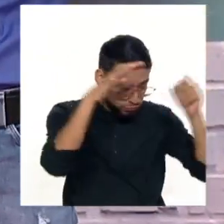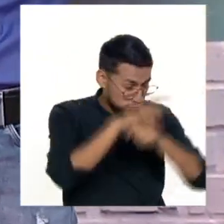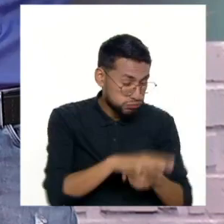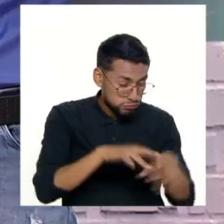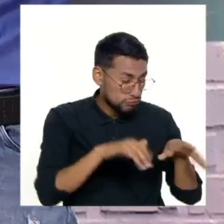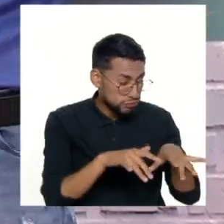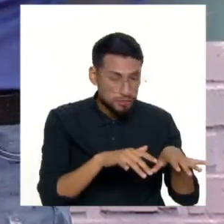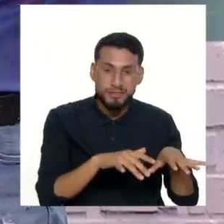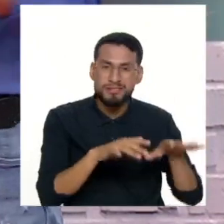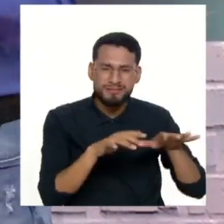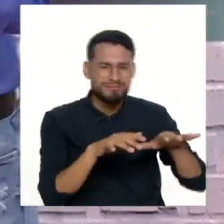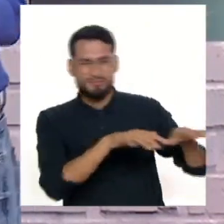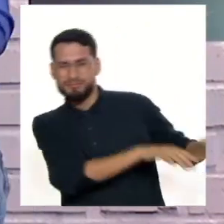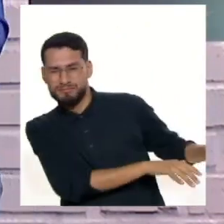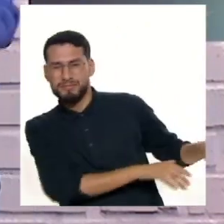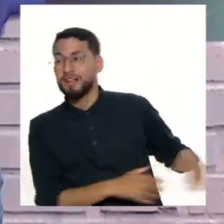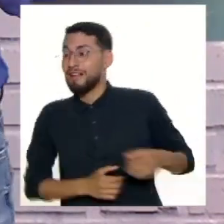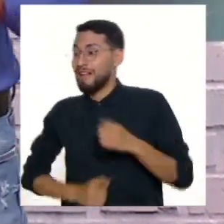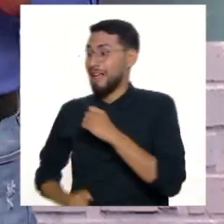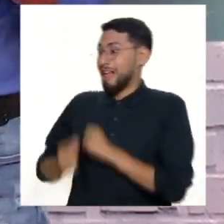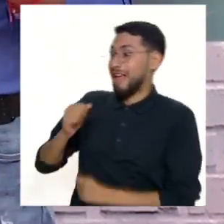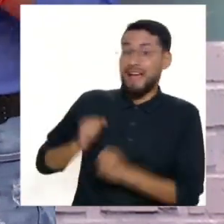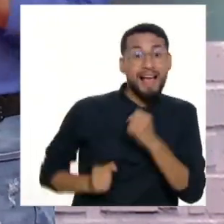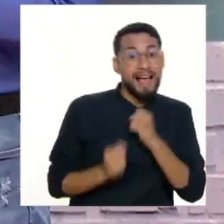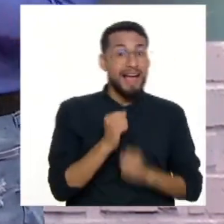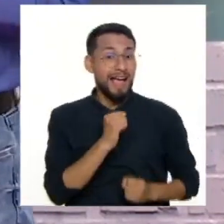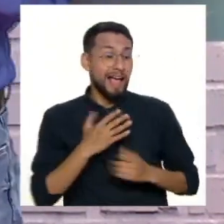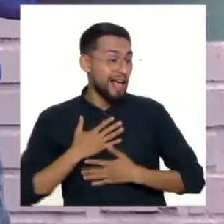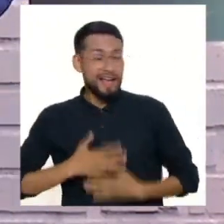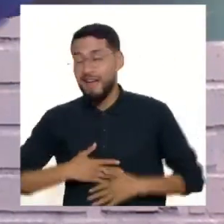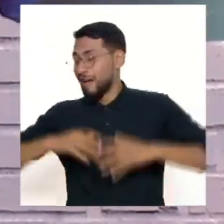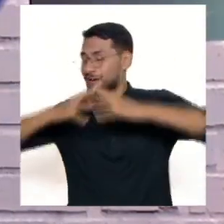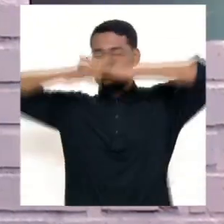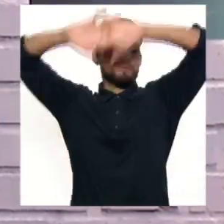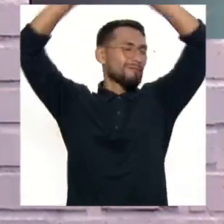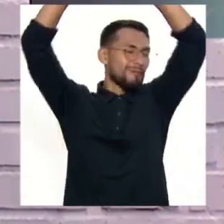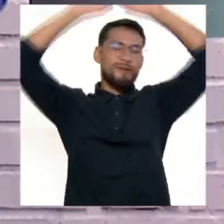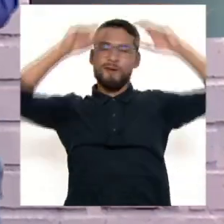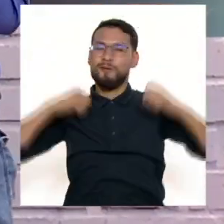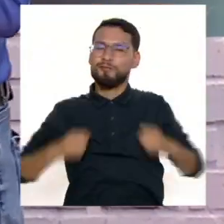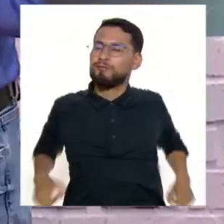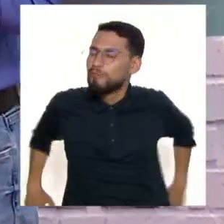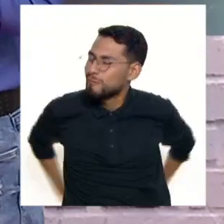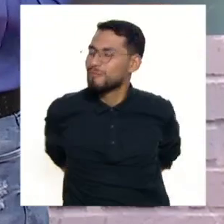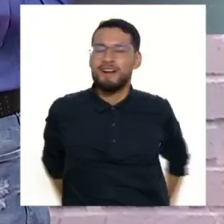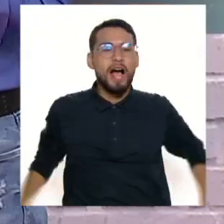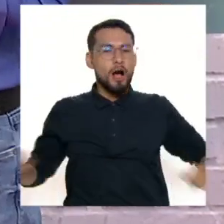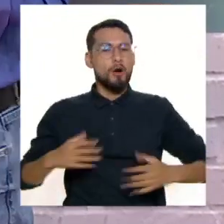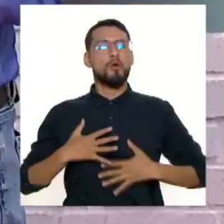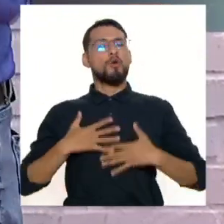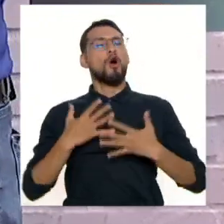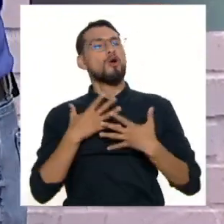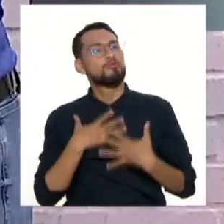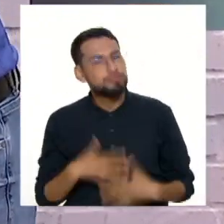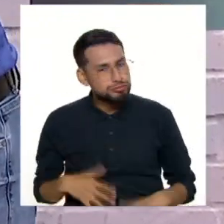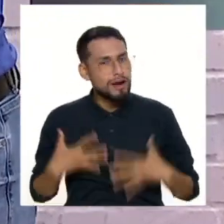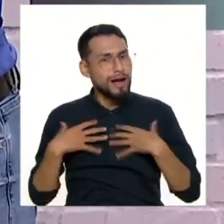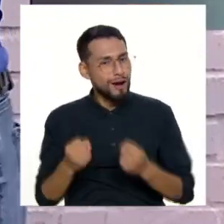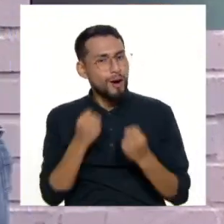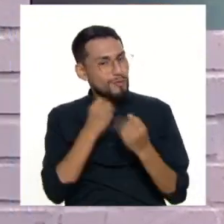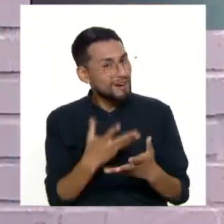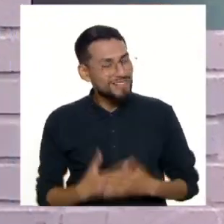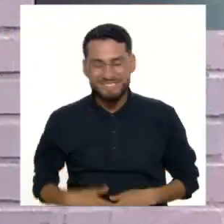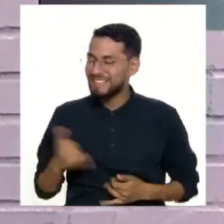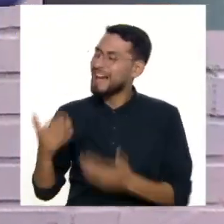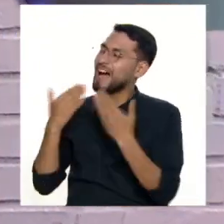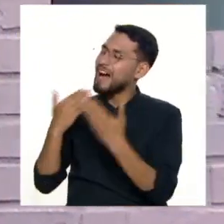de pronto que lo saque a bailar un poquito, a mover el cuerpo, eso sin duda es muy beneficioso para la salud. Muchísimas gracias por estar